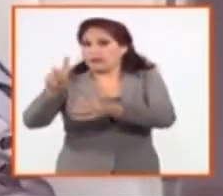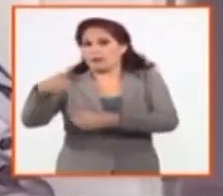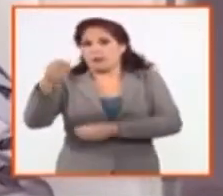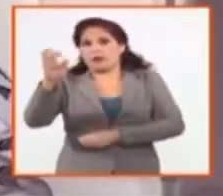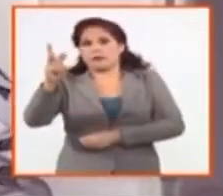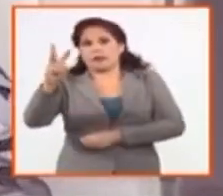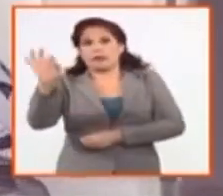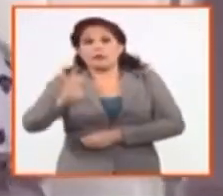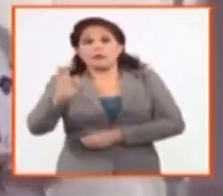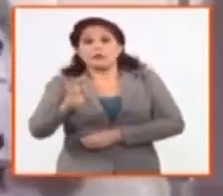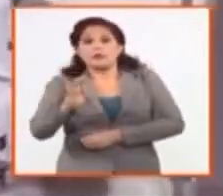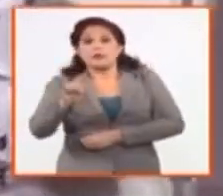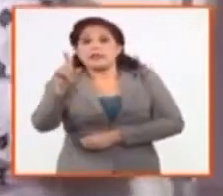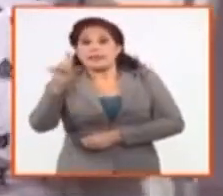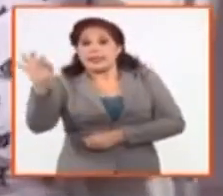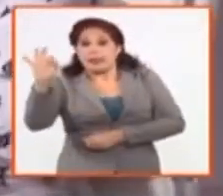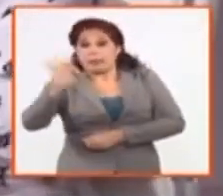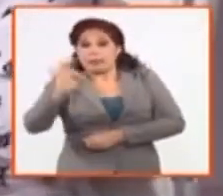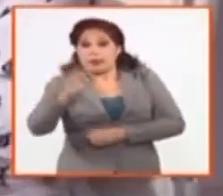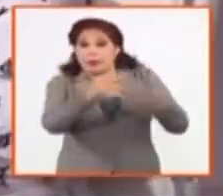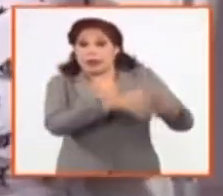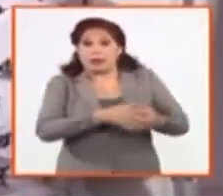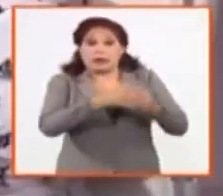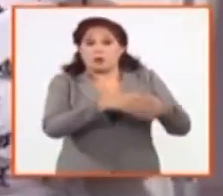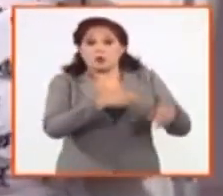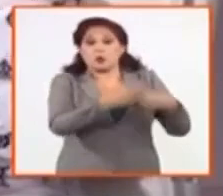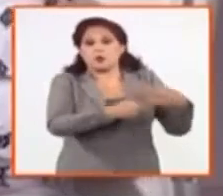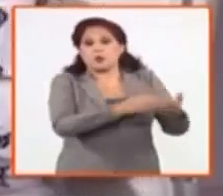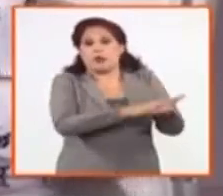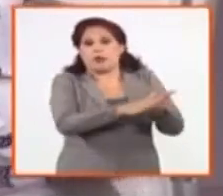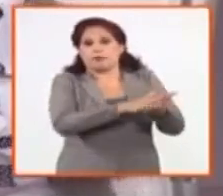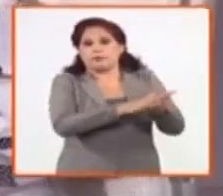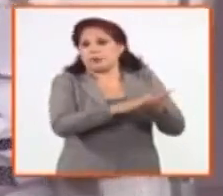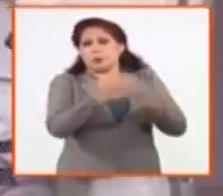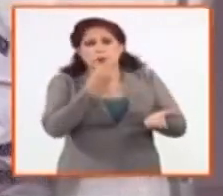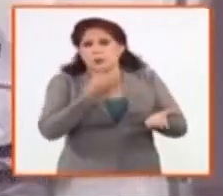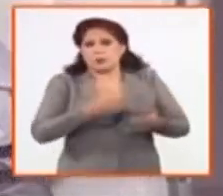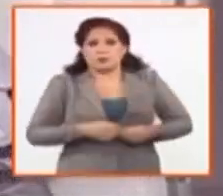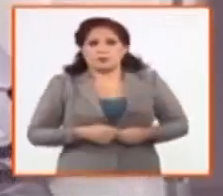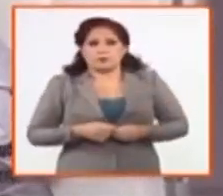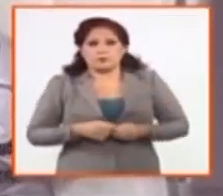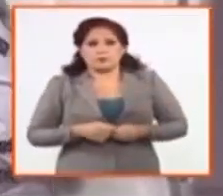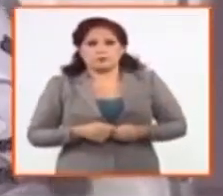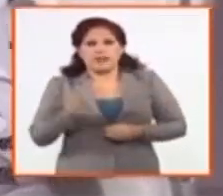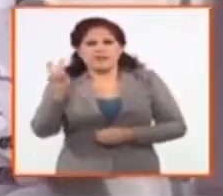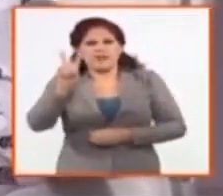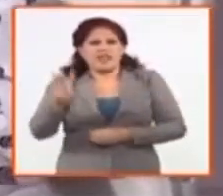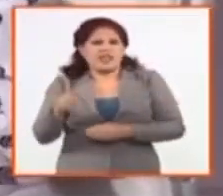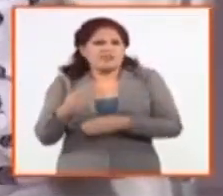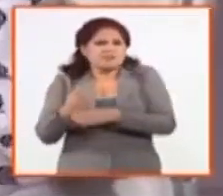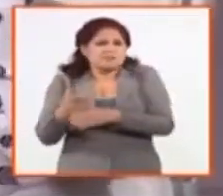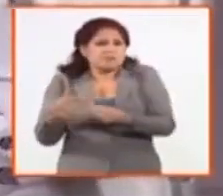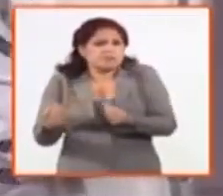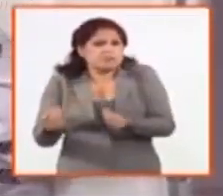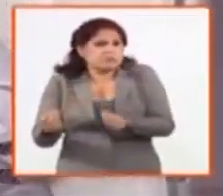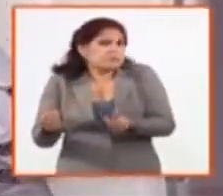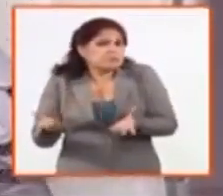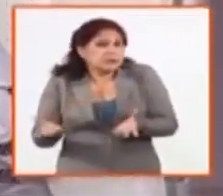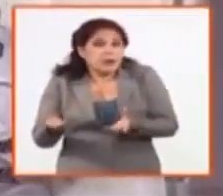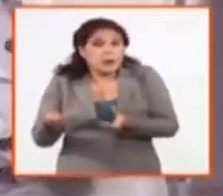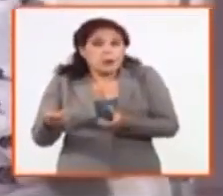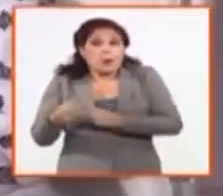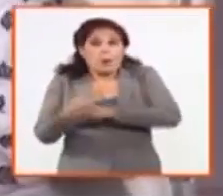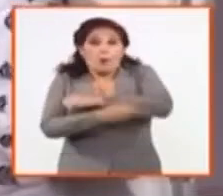22,3% de ese 100% que Estados Unidos ha movilizado toda la vida. ¿Qué cosa es Vietnam? Era un país que se